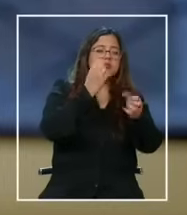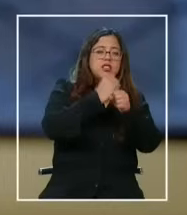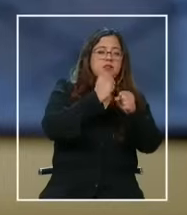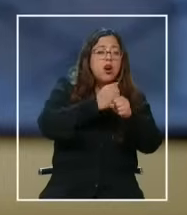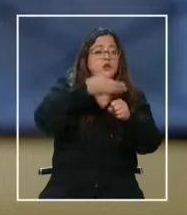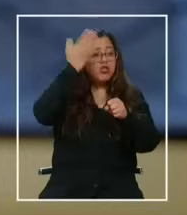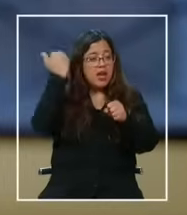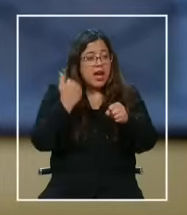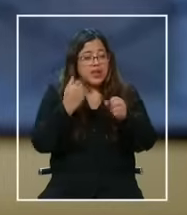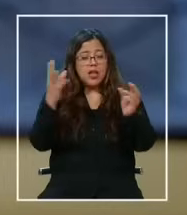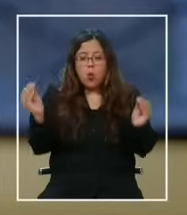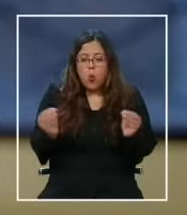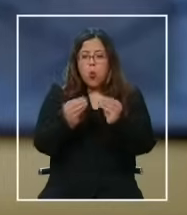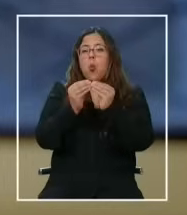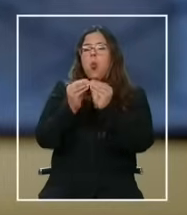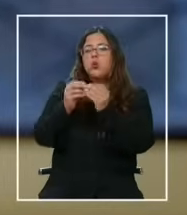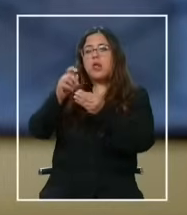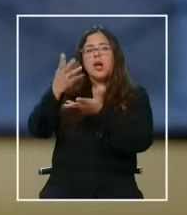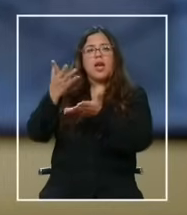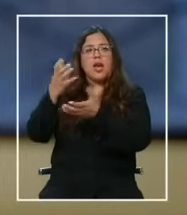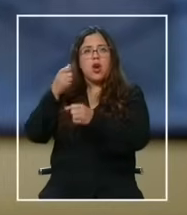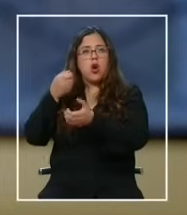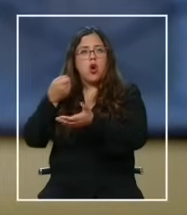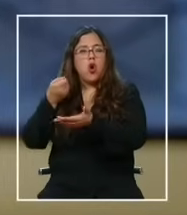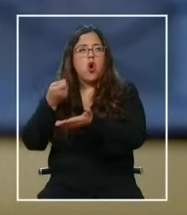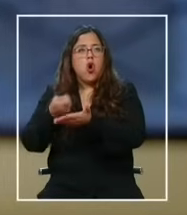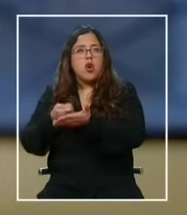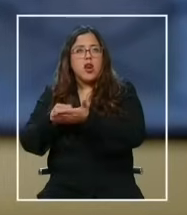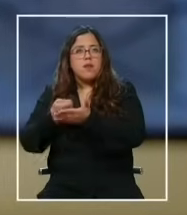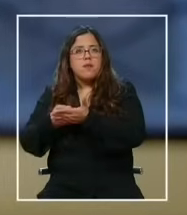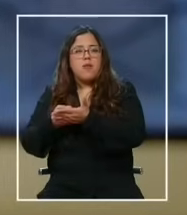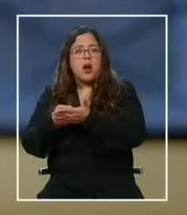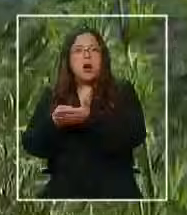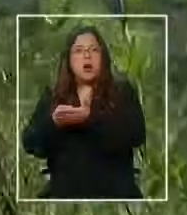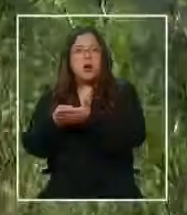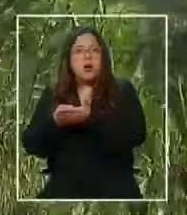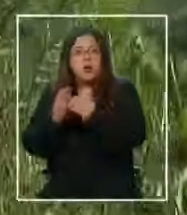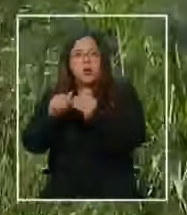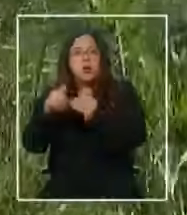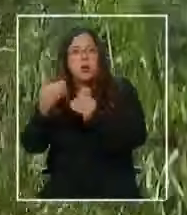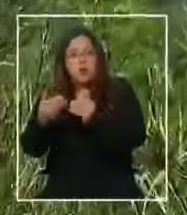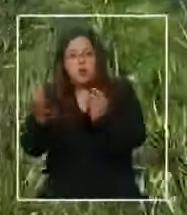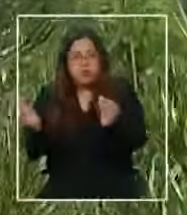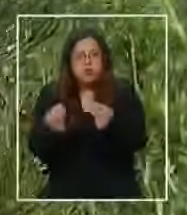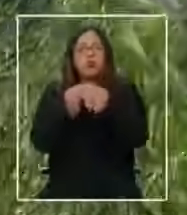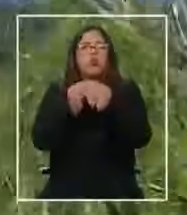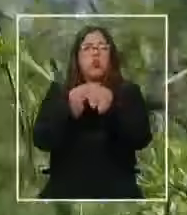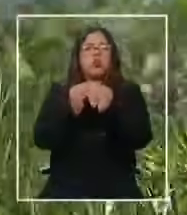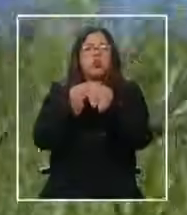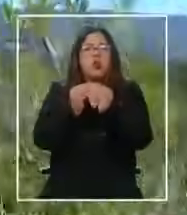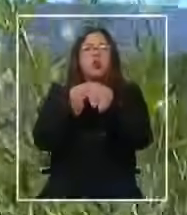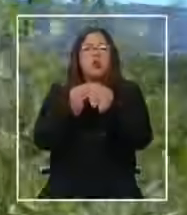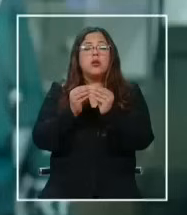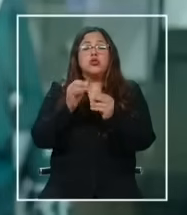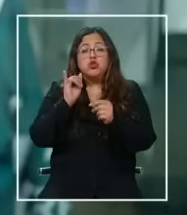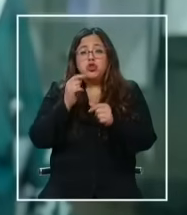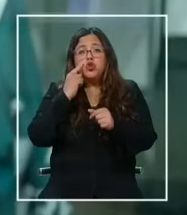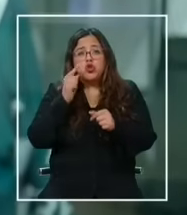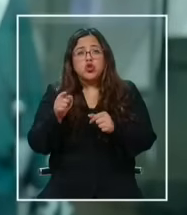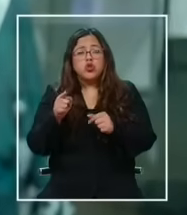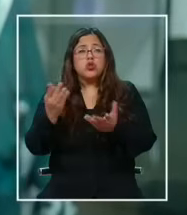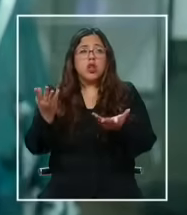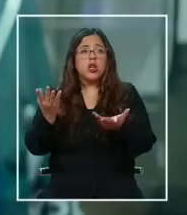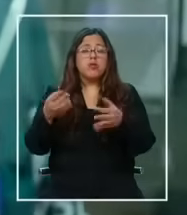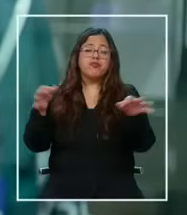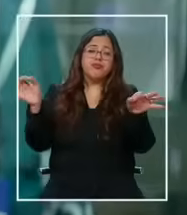pago en el pago en el reconocimiento de eso en un mes en particular claro que y como lo decíamos en el